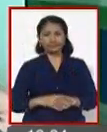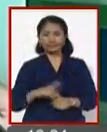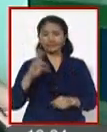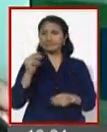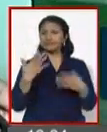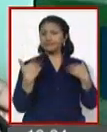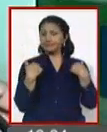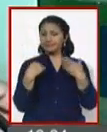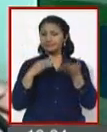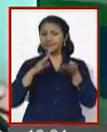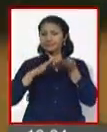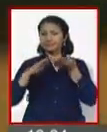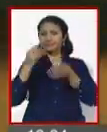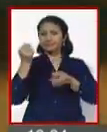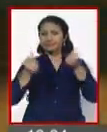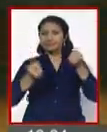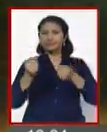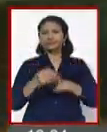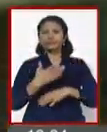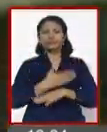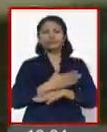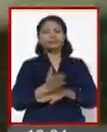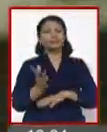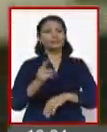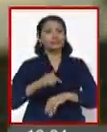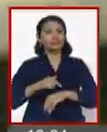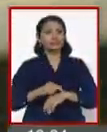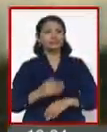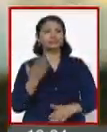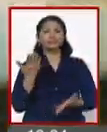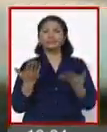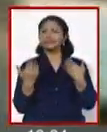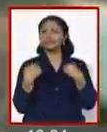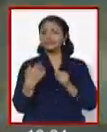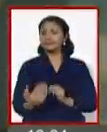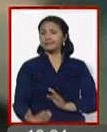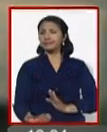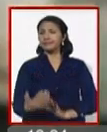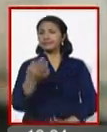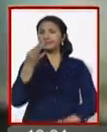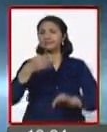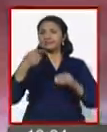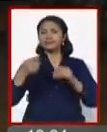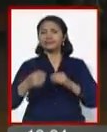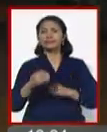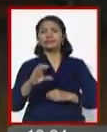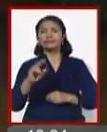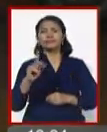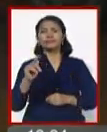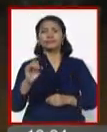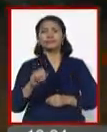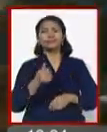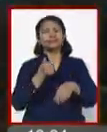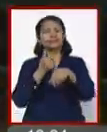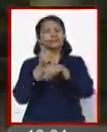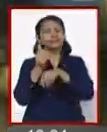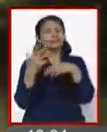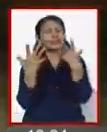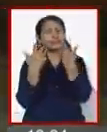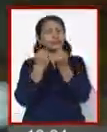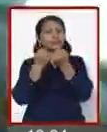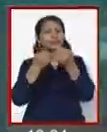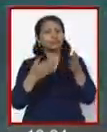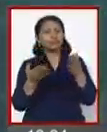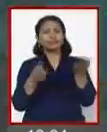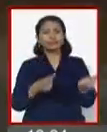no ha presentado la licencia de conducir. En las próximas horas, este podría ser puesto a disposición de un juez cautelar por el delito de homicidio en